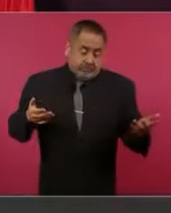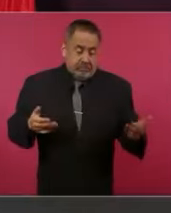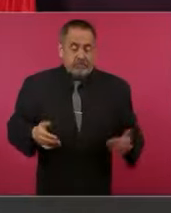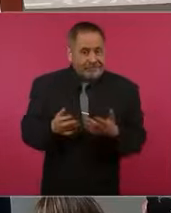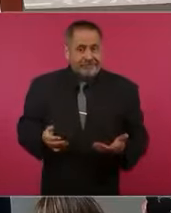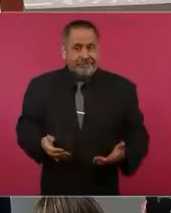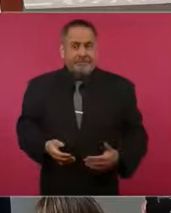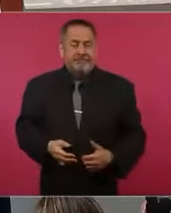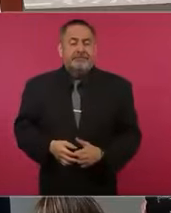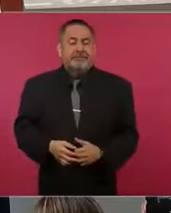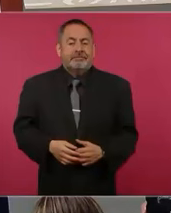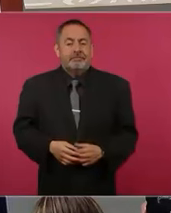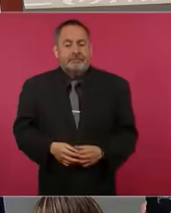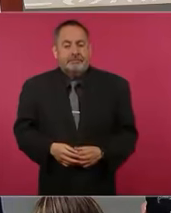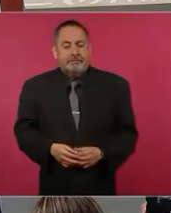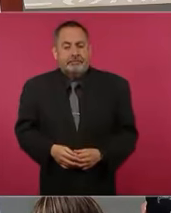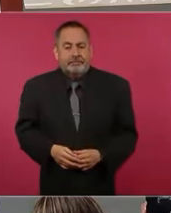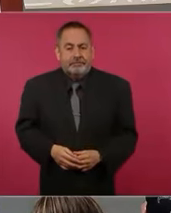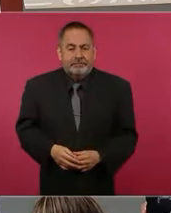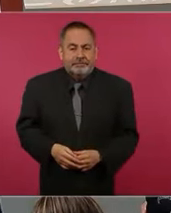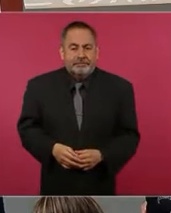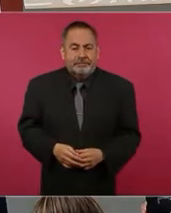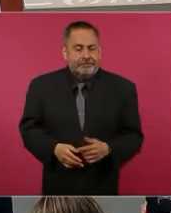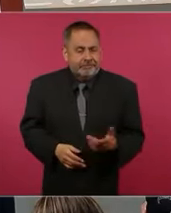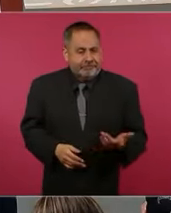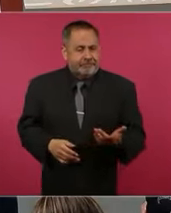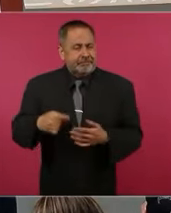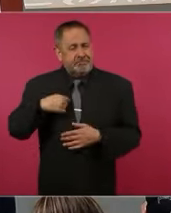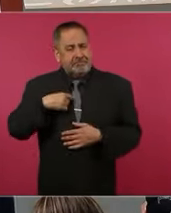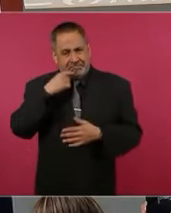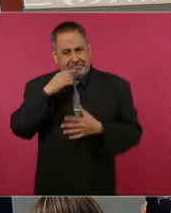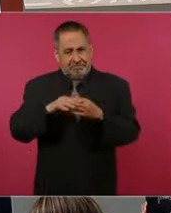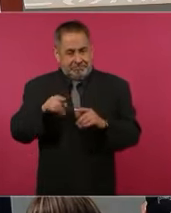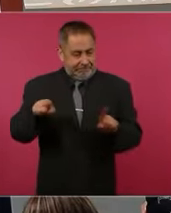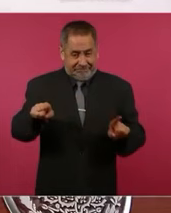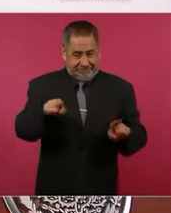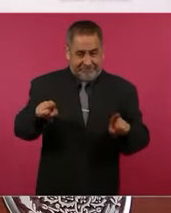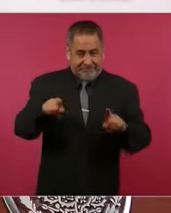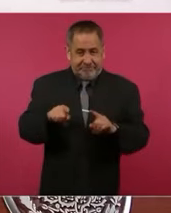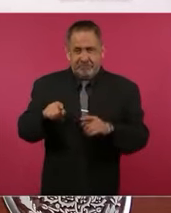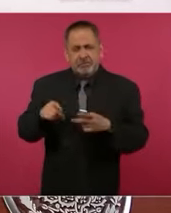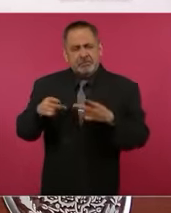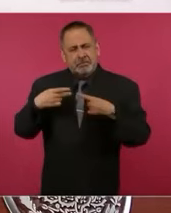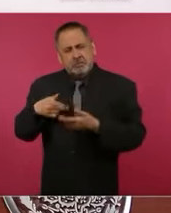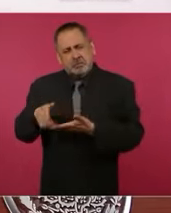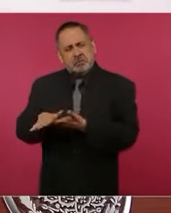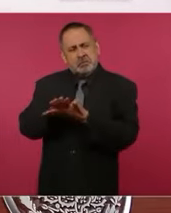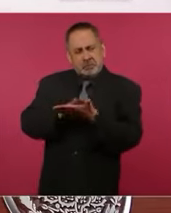en el gobierno de una gente de clase popular.